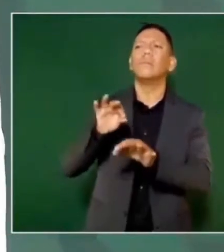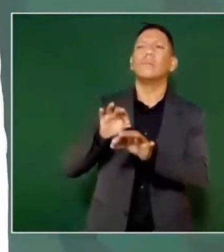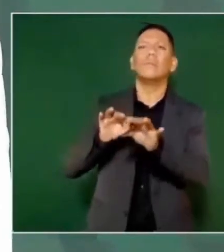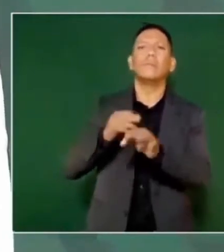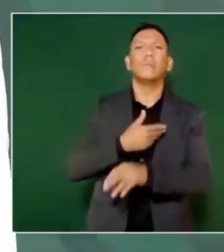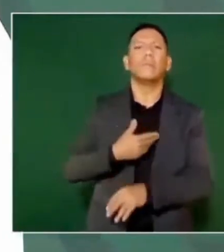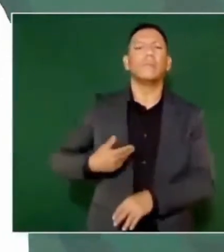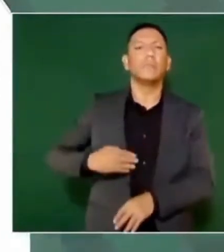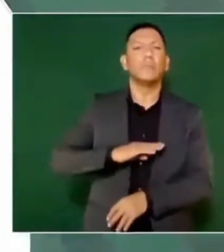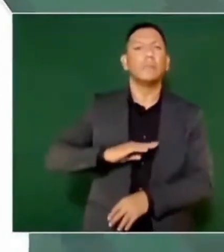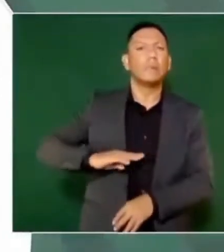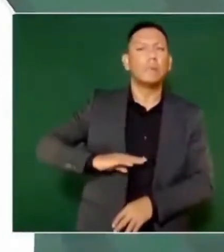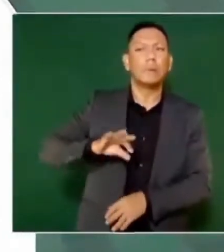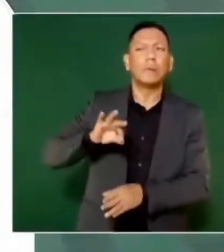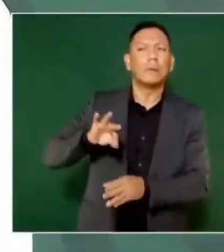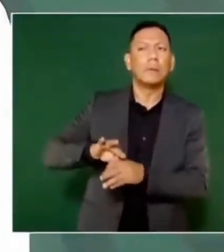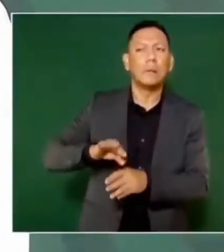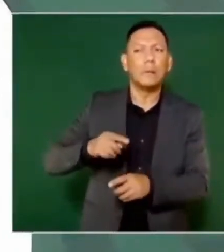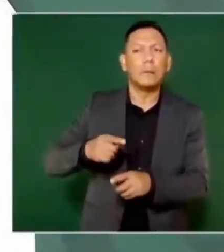Ahí es donde